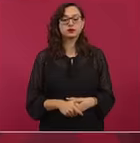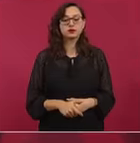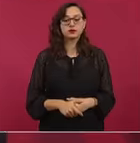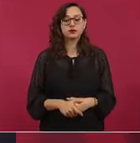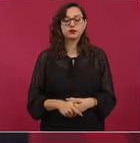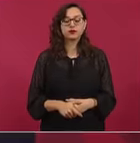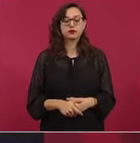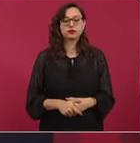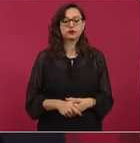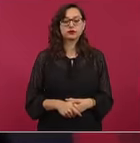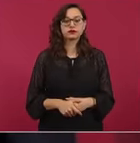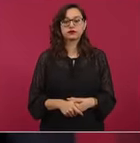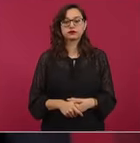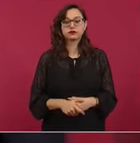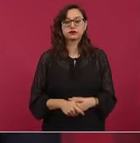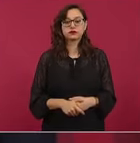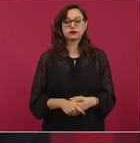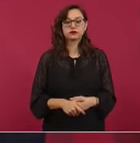Bueno,